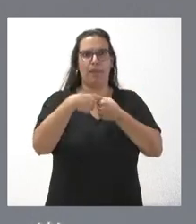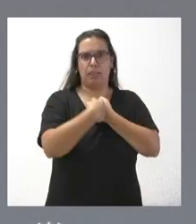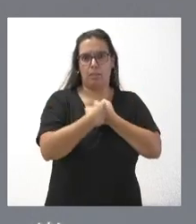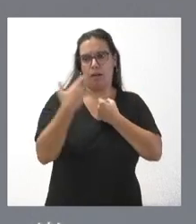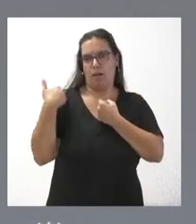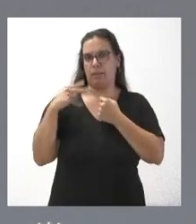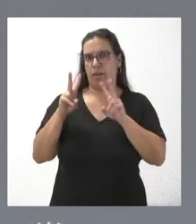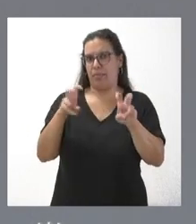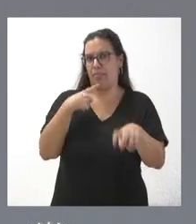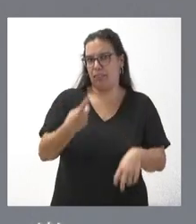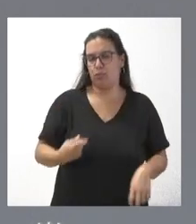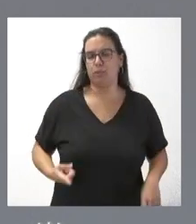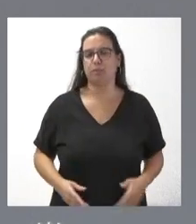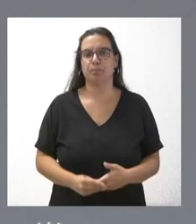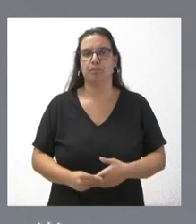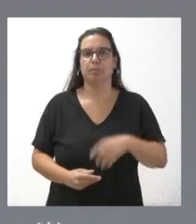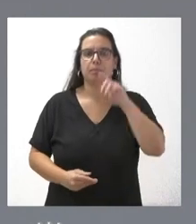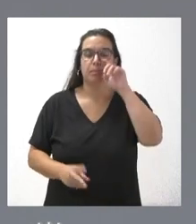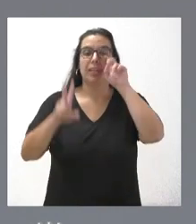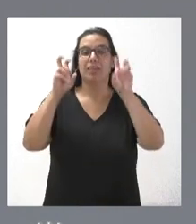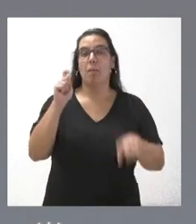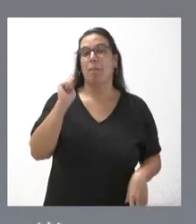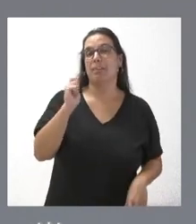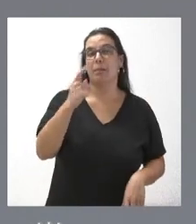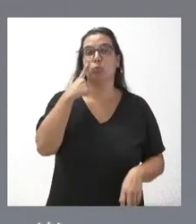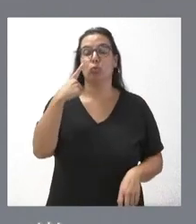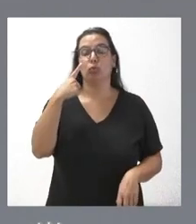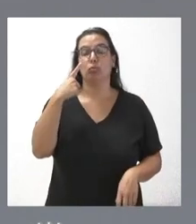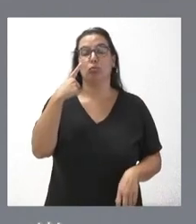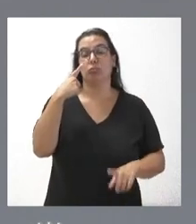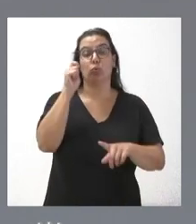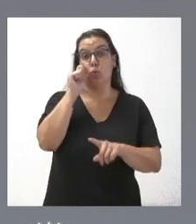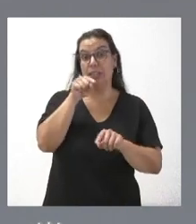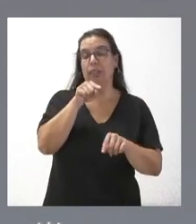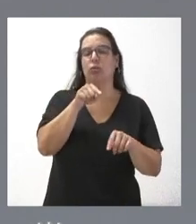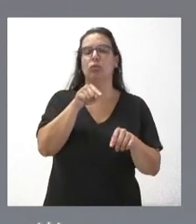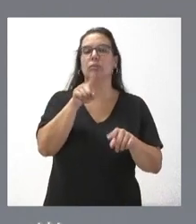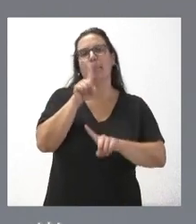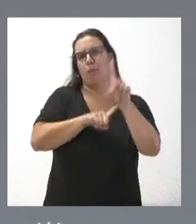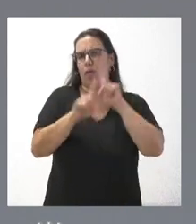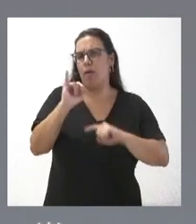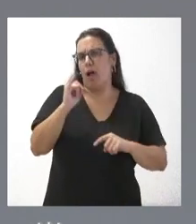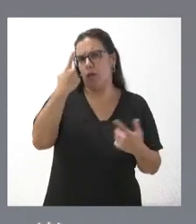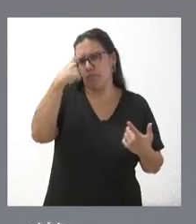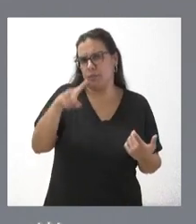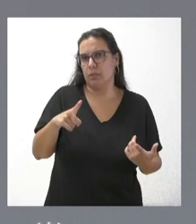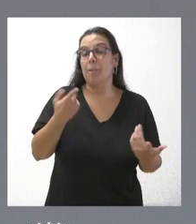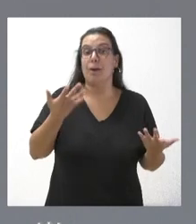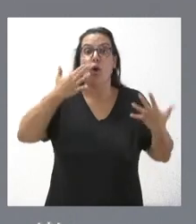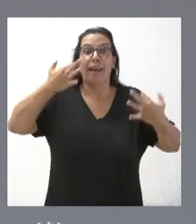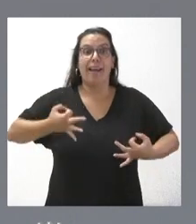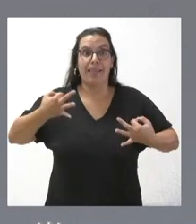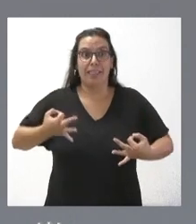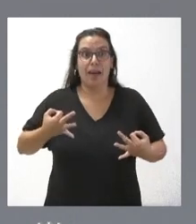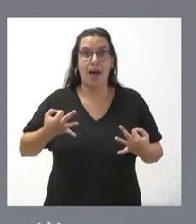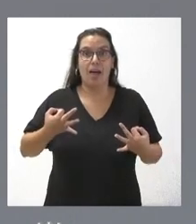comienzo. Toda la cuestión de los apartamentos de uso turístico, pues claro que tiene problemas, pero tiene una realidad que